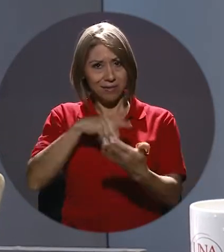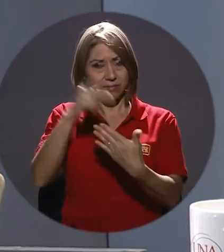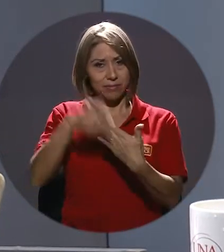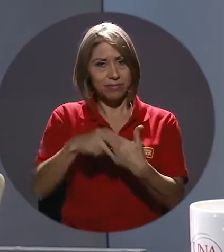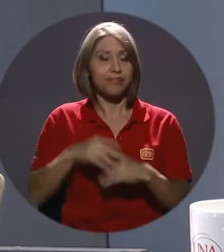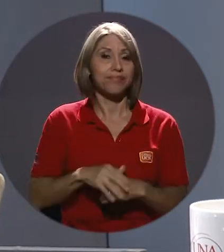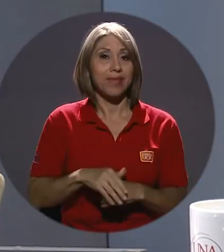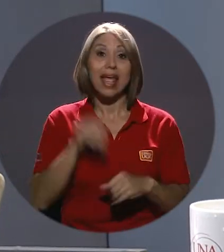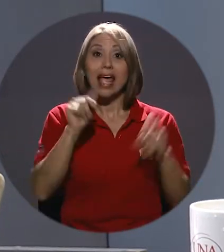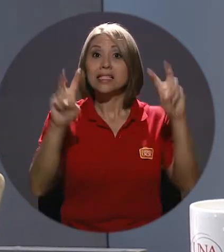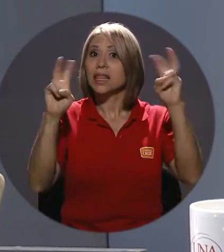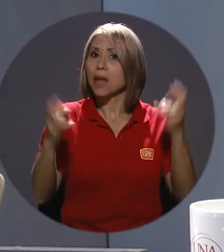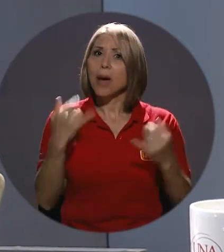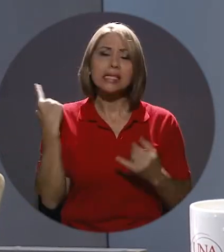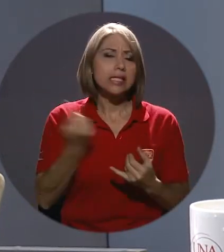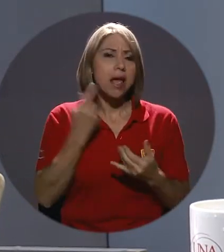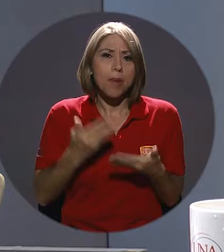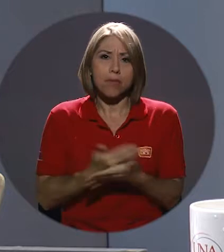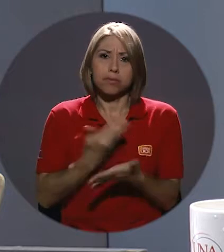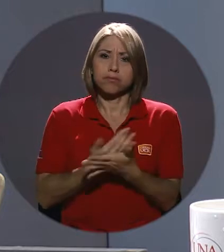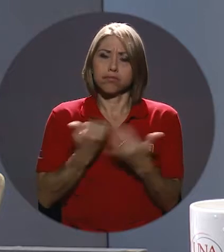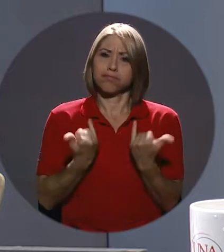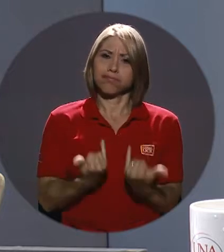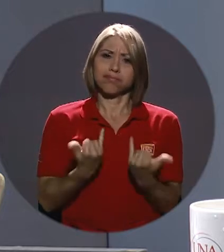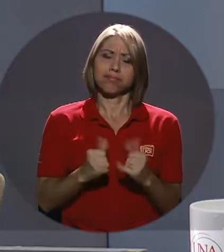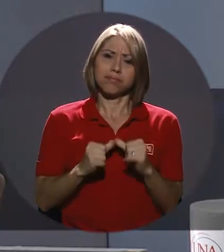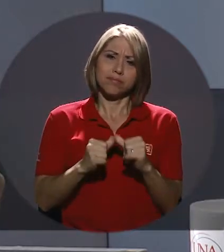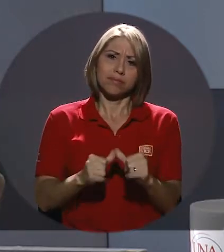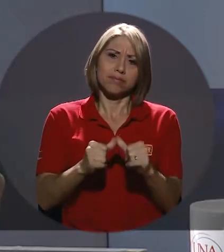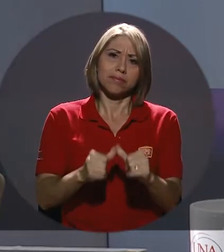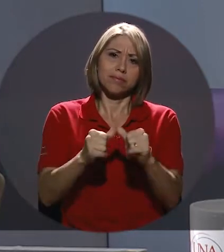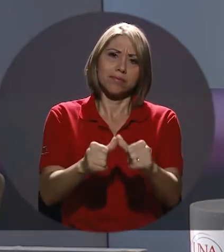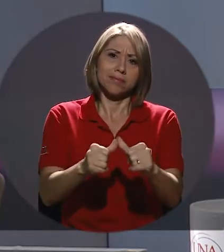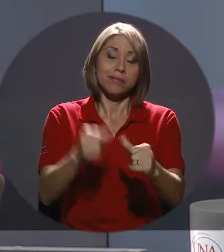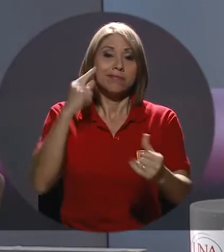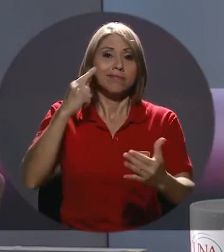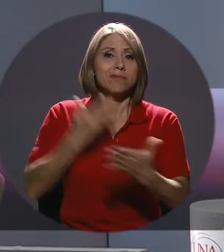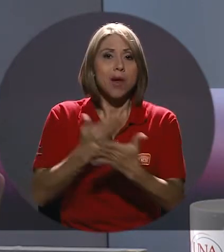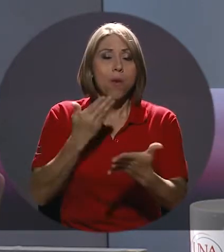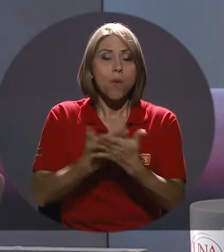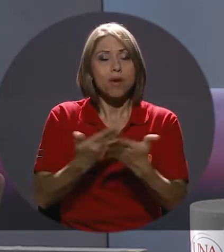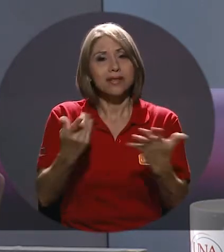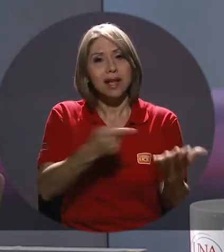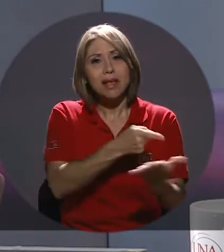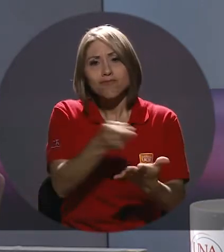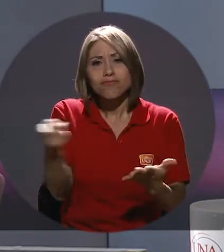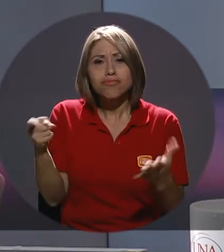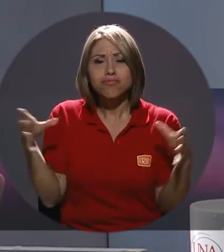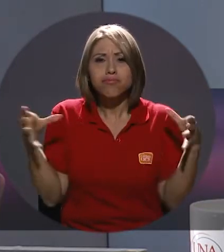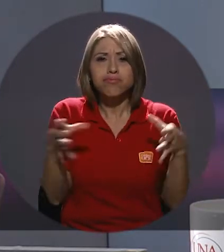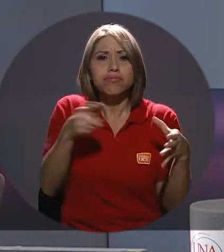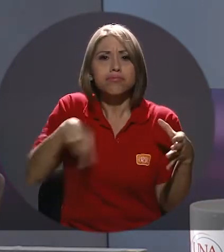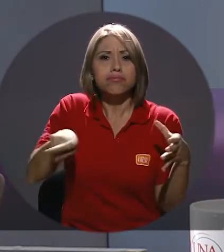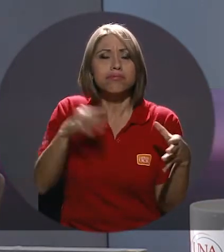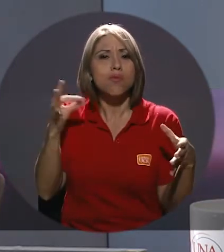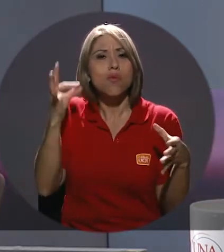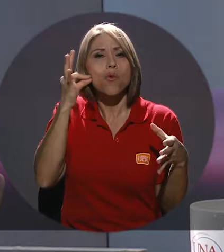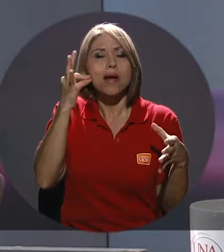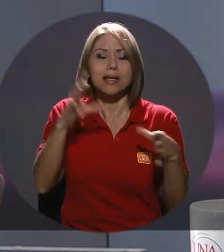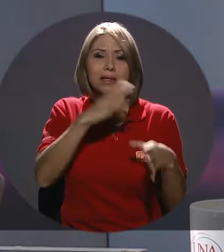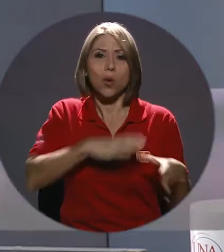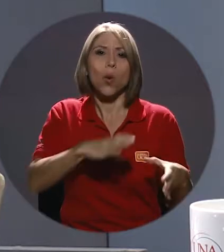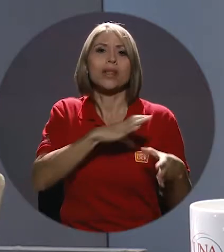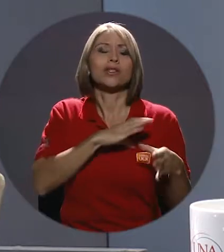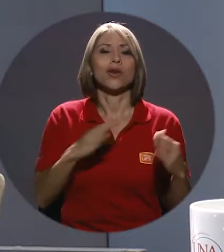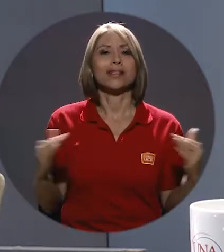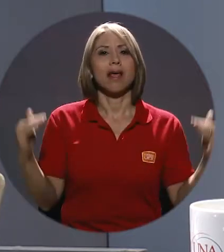Mirada, un tema que no pierde vigencia en el tanto los datos nos revelen de que definitivamente las mujeres pues continúan